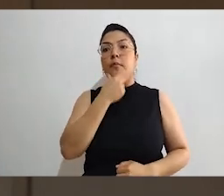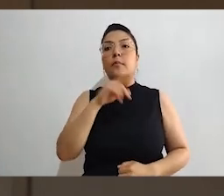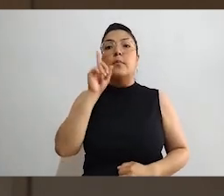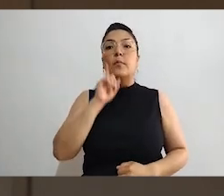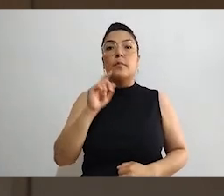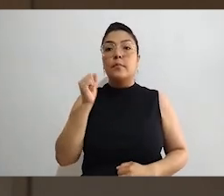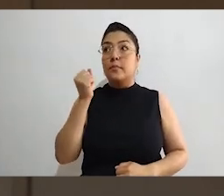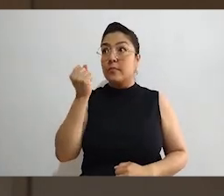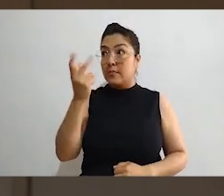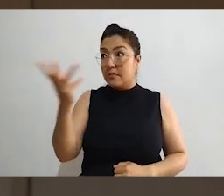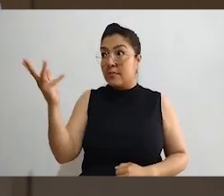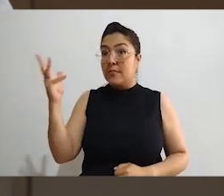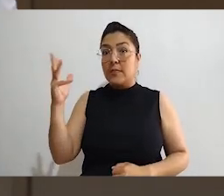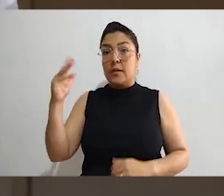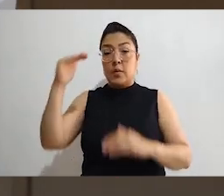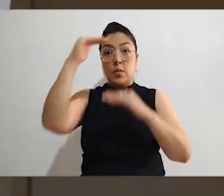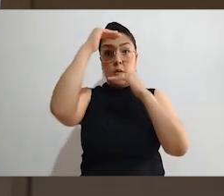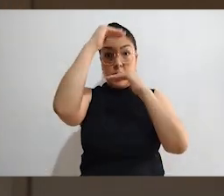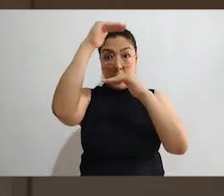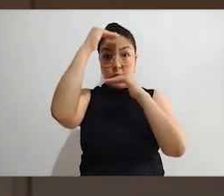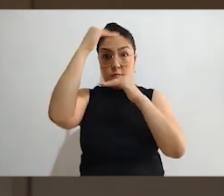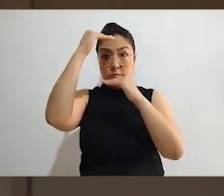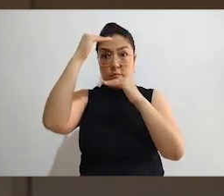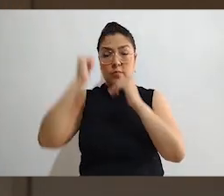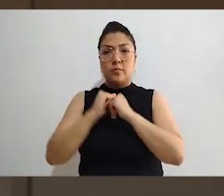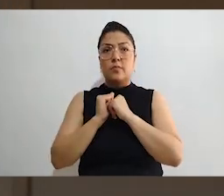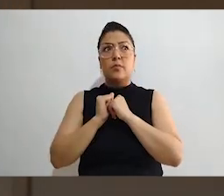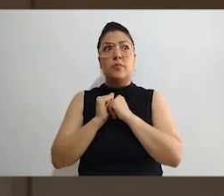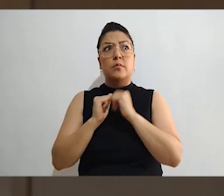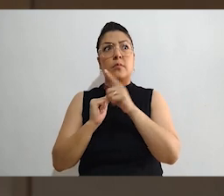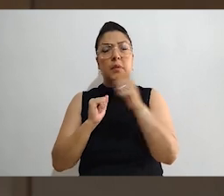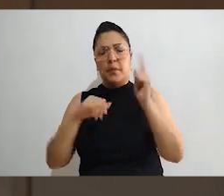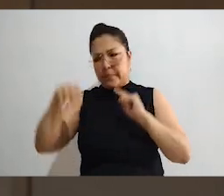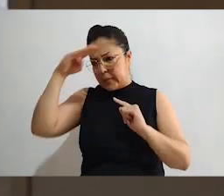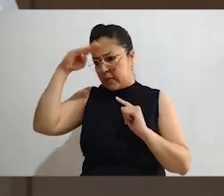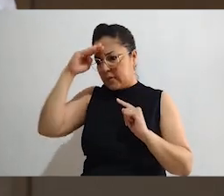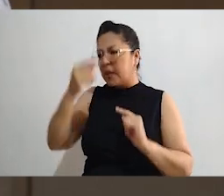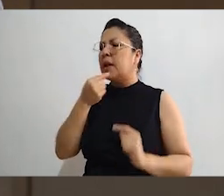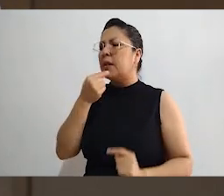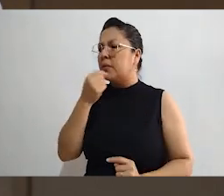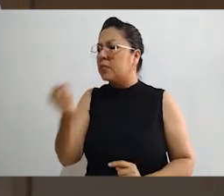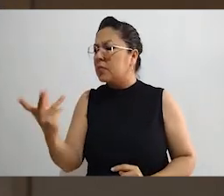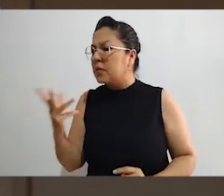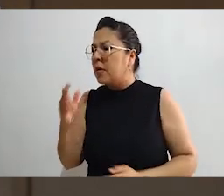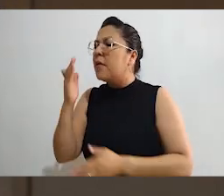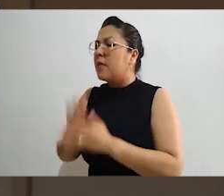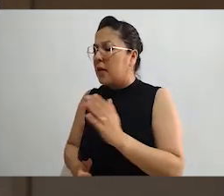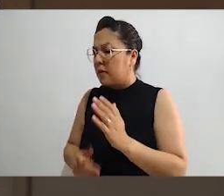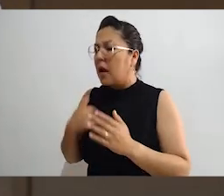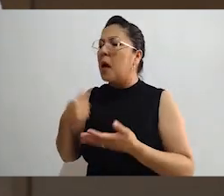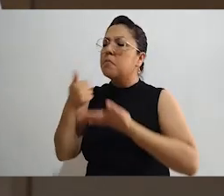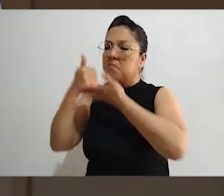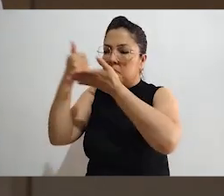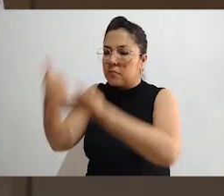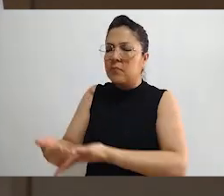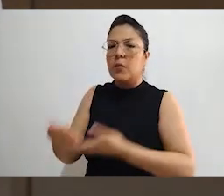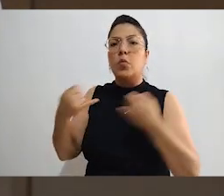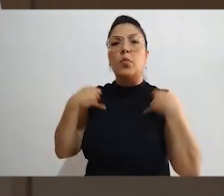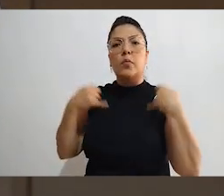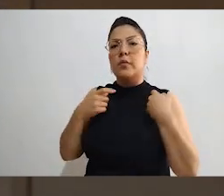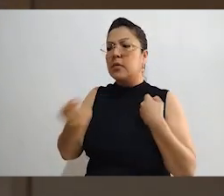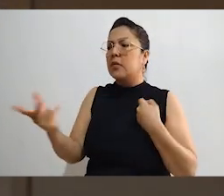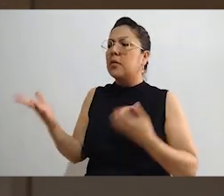o hacemos lo que creemos que necesitan los jóvenes o los niños. Ya. Yo creo que los infantes y